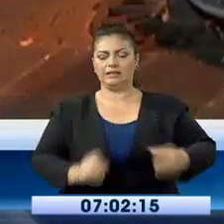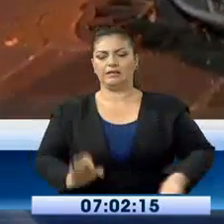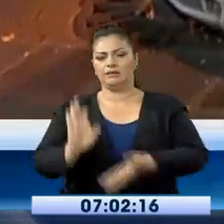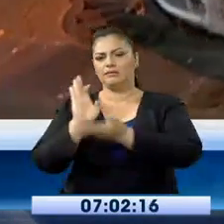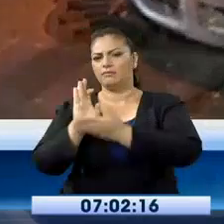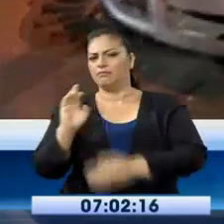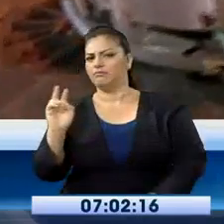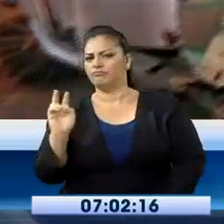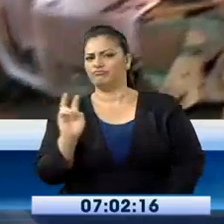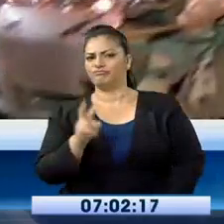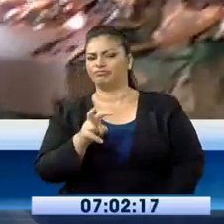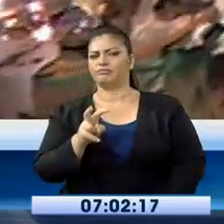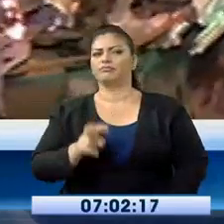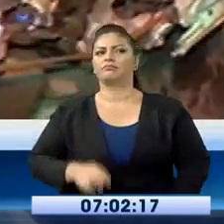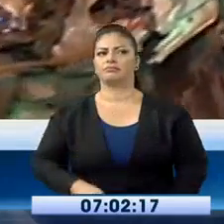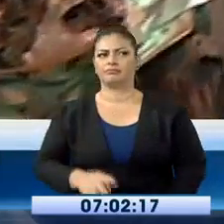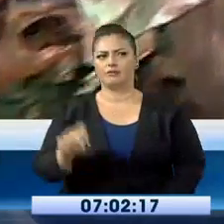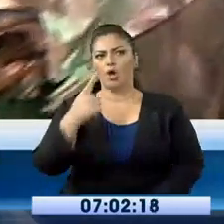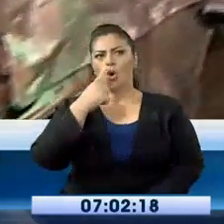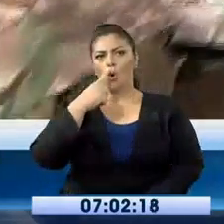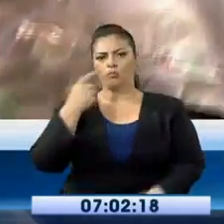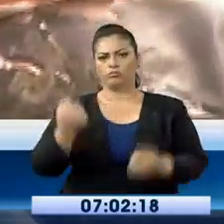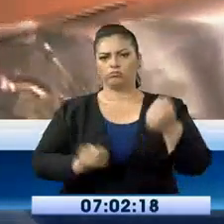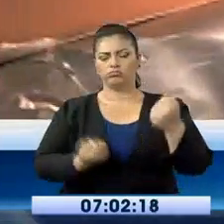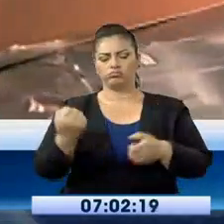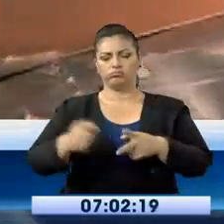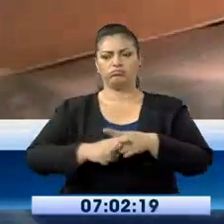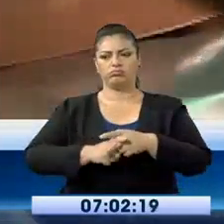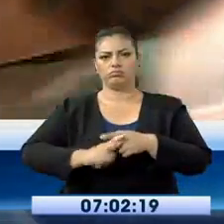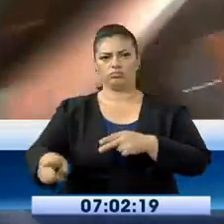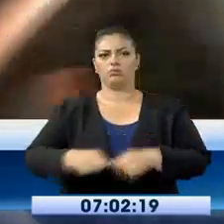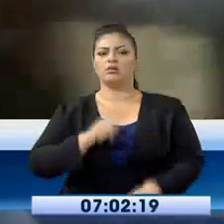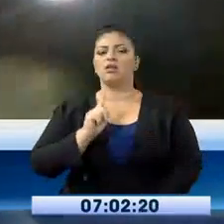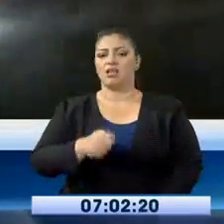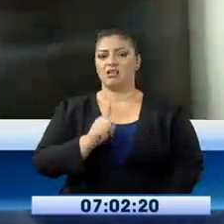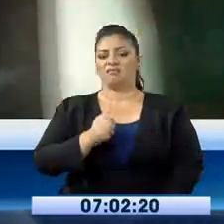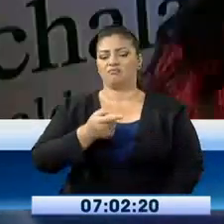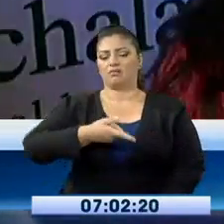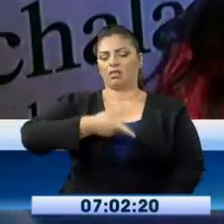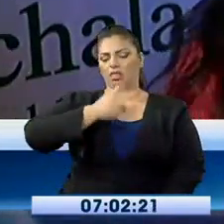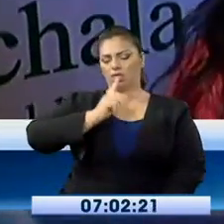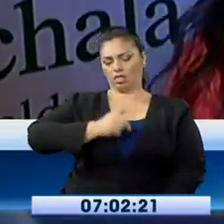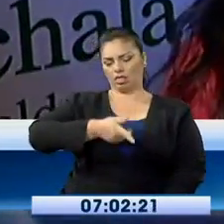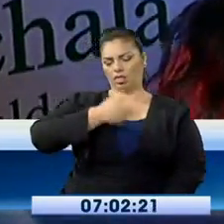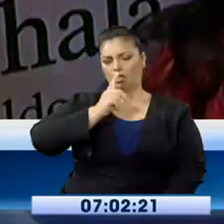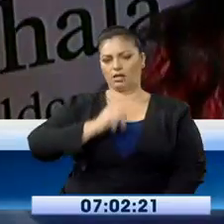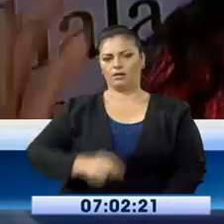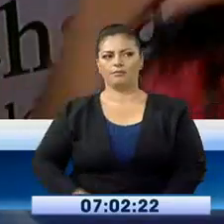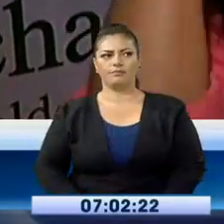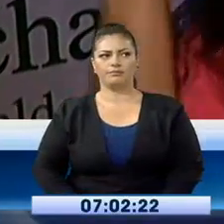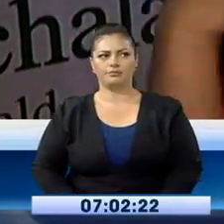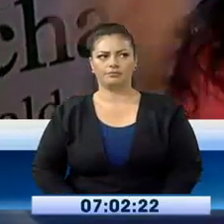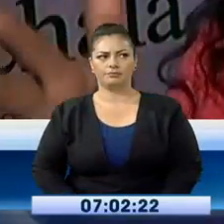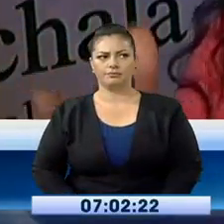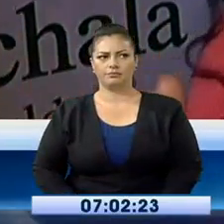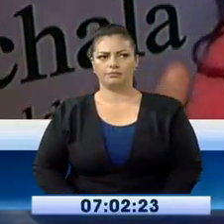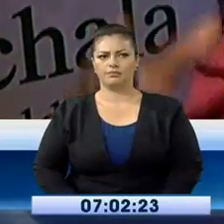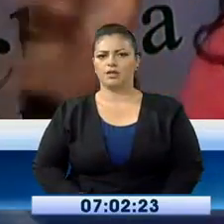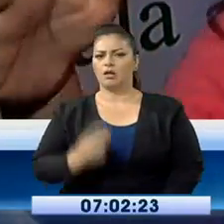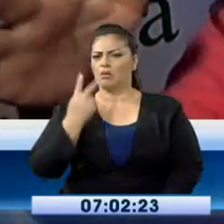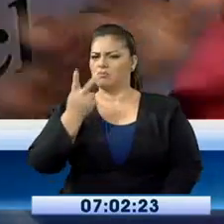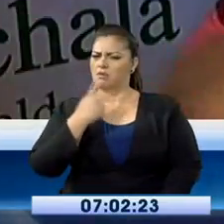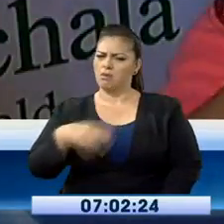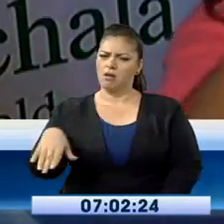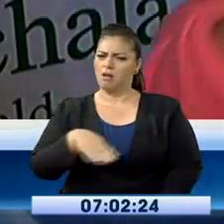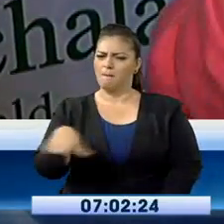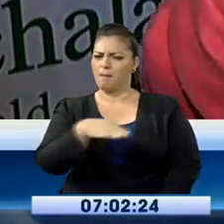quien abandonó el lugar del accidente, se encontraba en estado etílico. Y cuando se vio, nomás que se impactó, y de